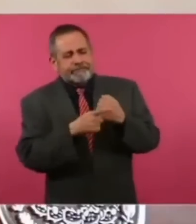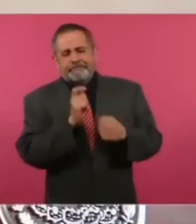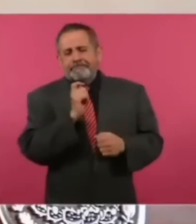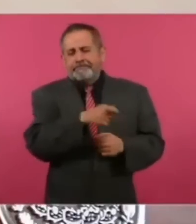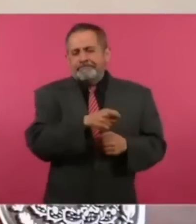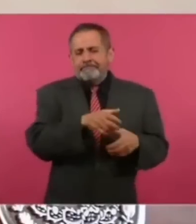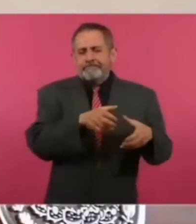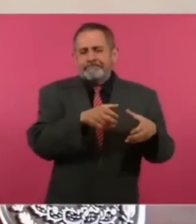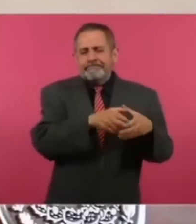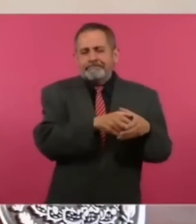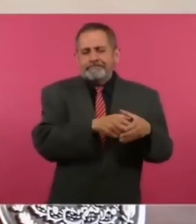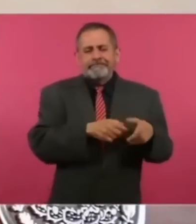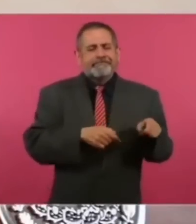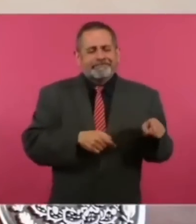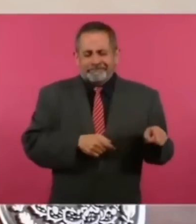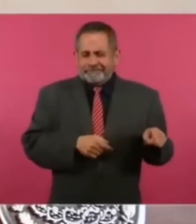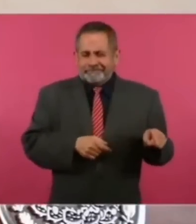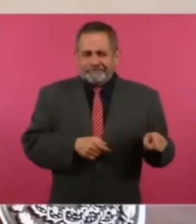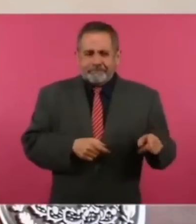está